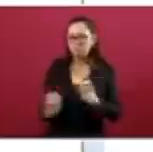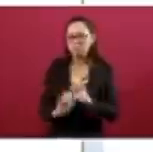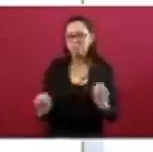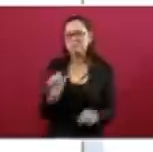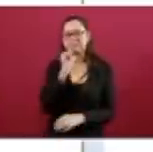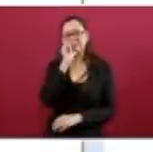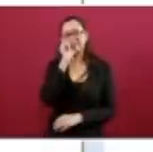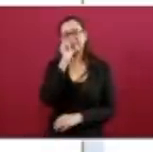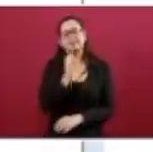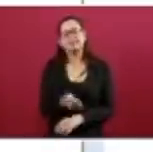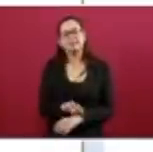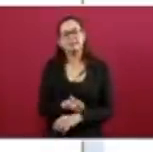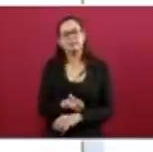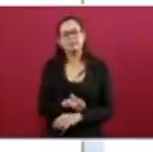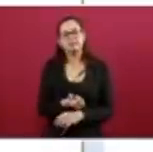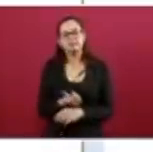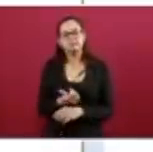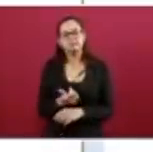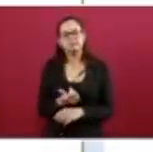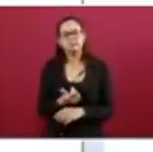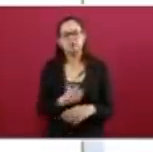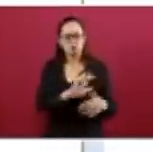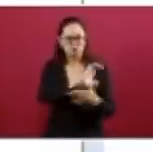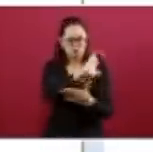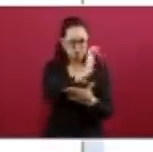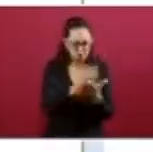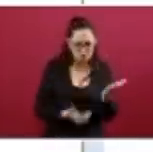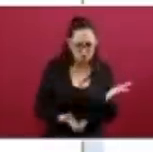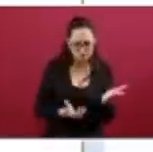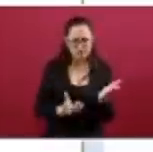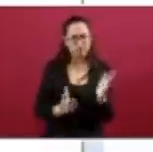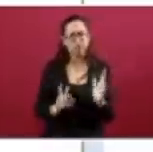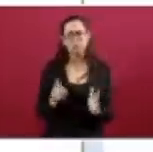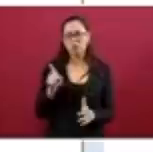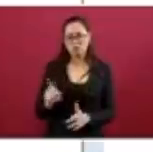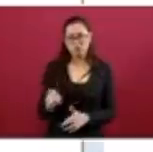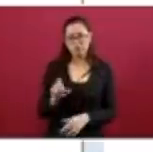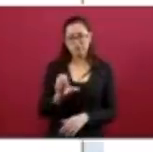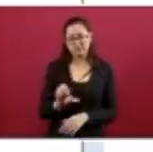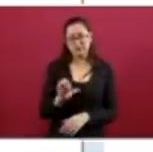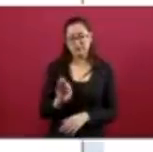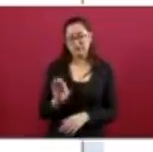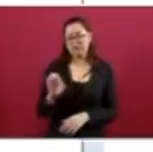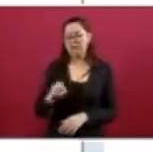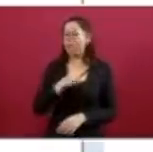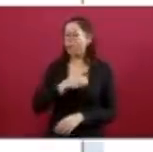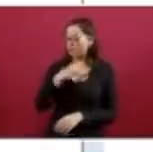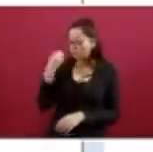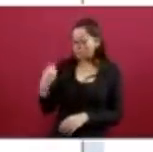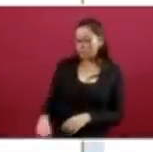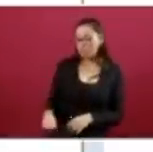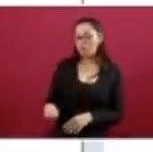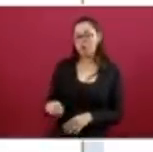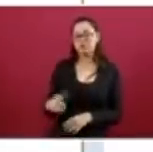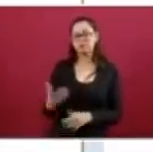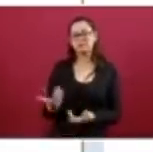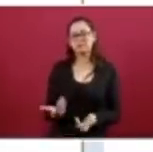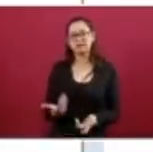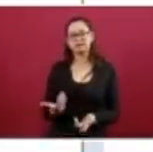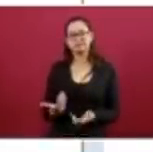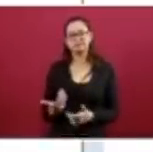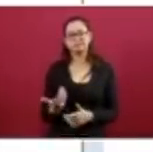contrato, se obligó a la Comisión Federal de Electricidad, una de estas reguladoras